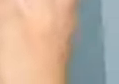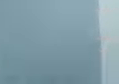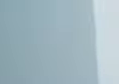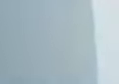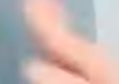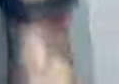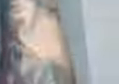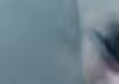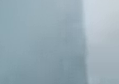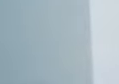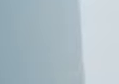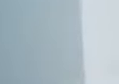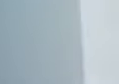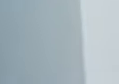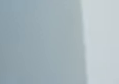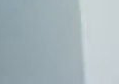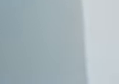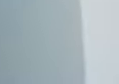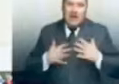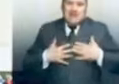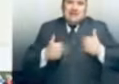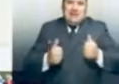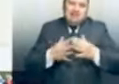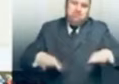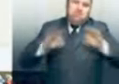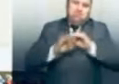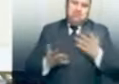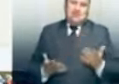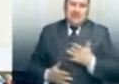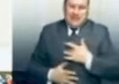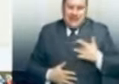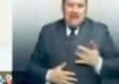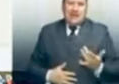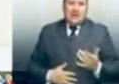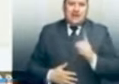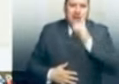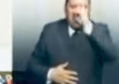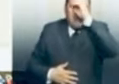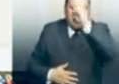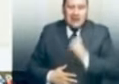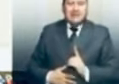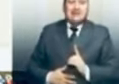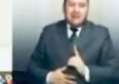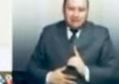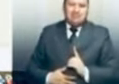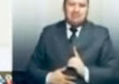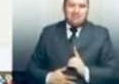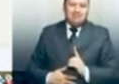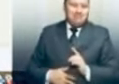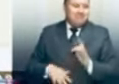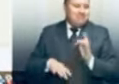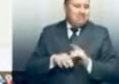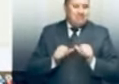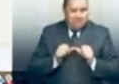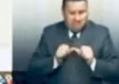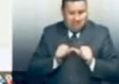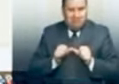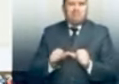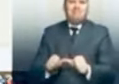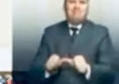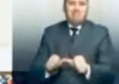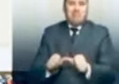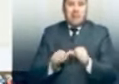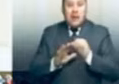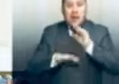más obvio. Extender el aislamiento obligatorio. Y es la decisión de mantener después